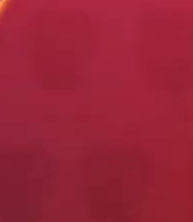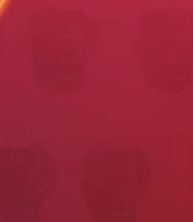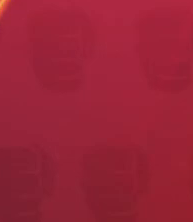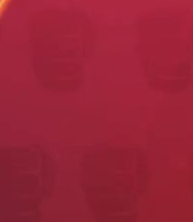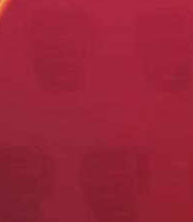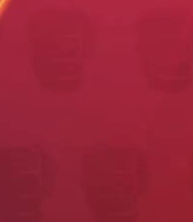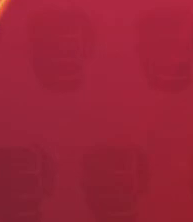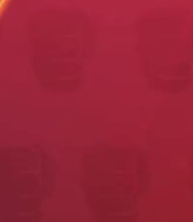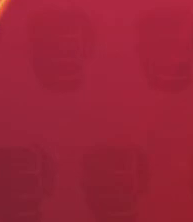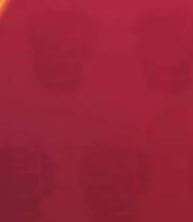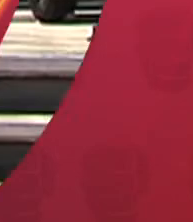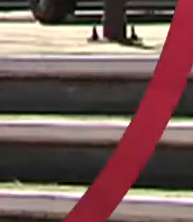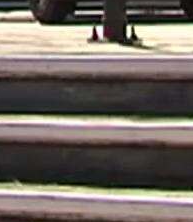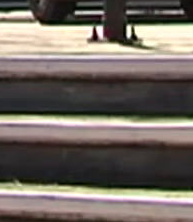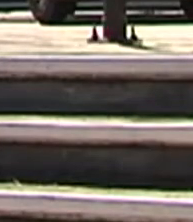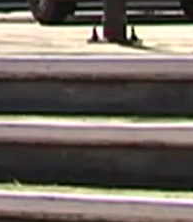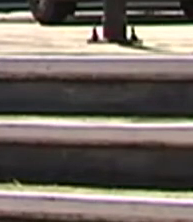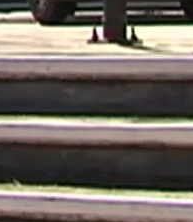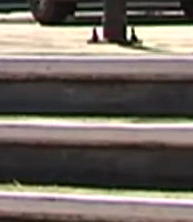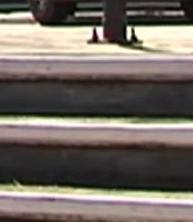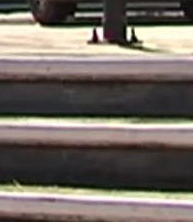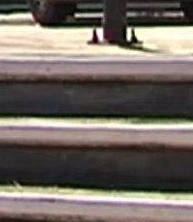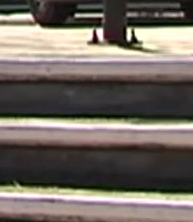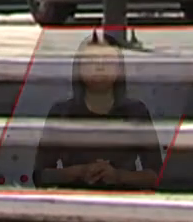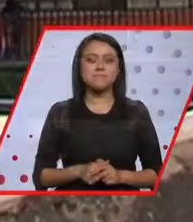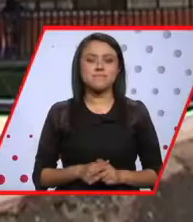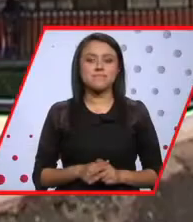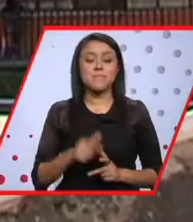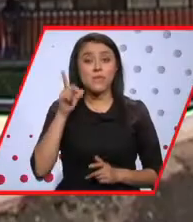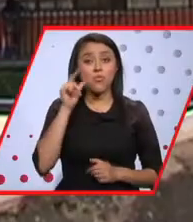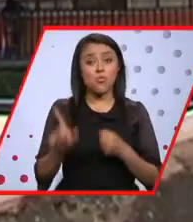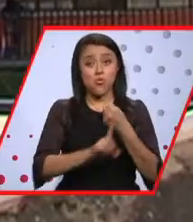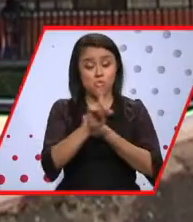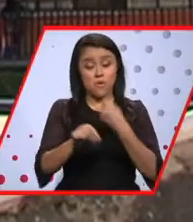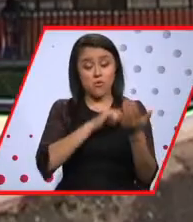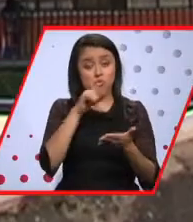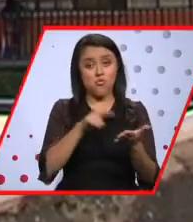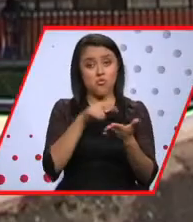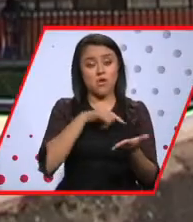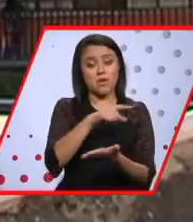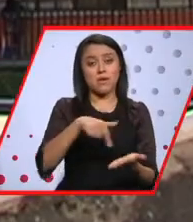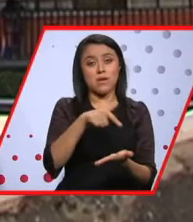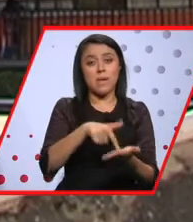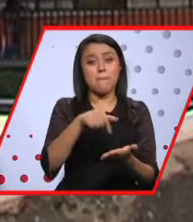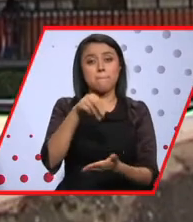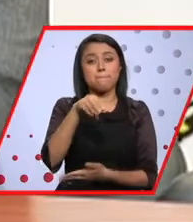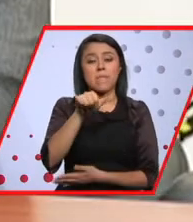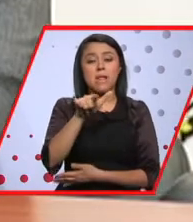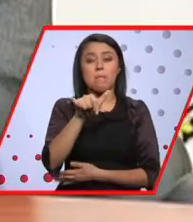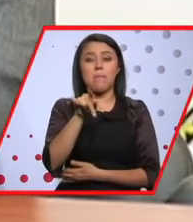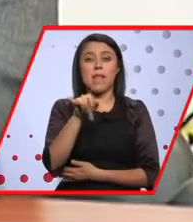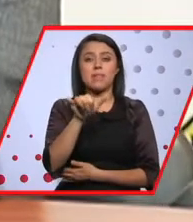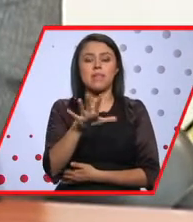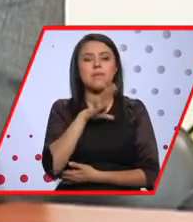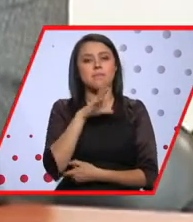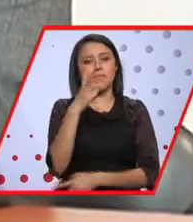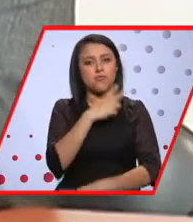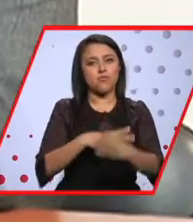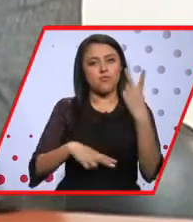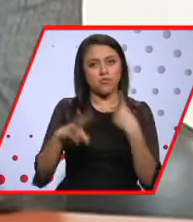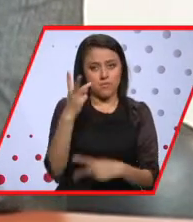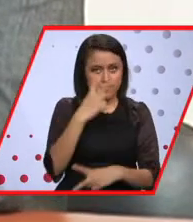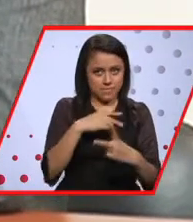Mañana en Martes de Fiscales. Si has sido víctima de algún delito en la zona de la delegación Milpa Alta, la fiscal